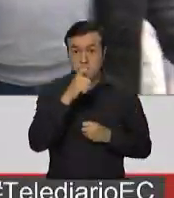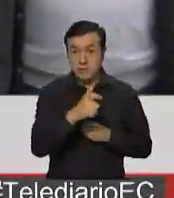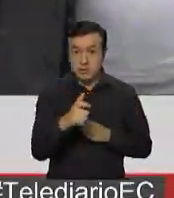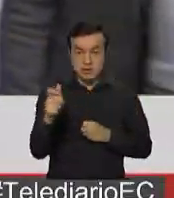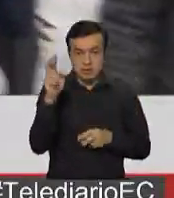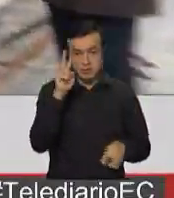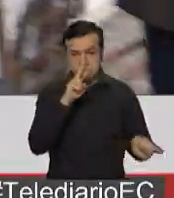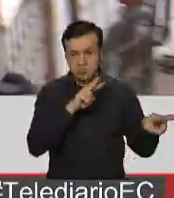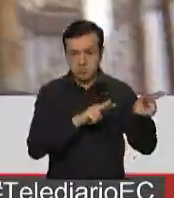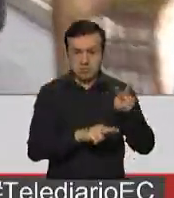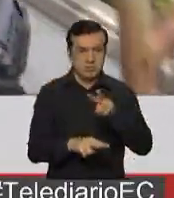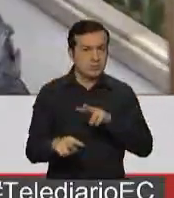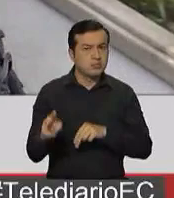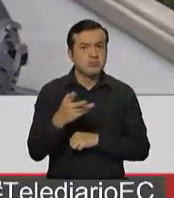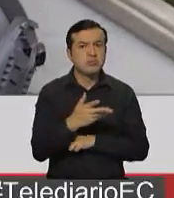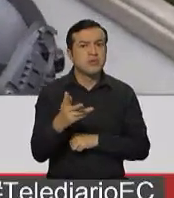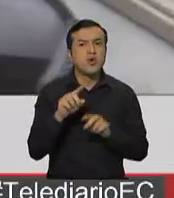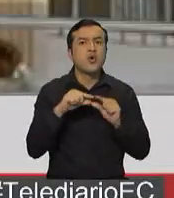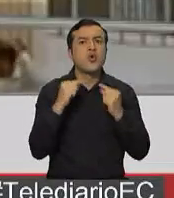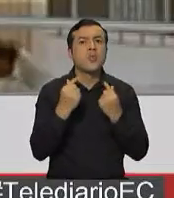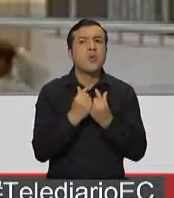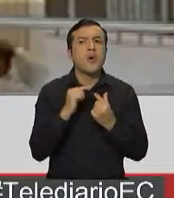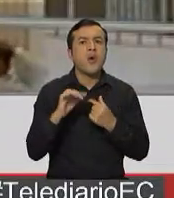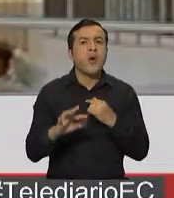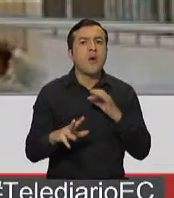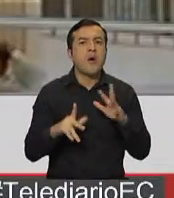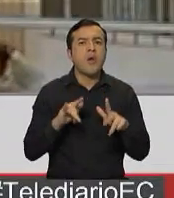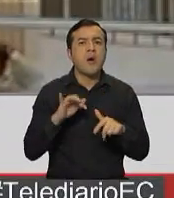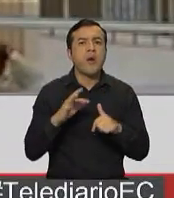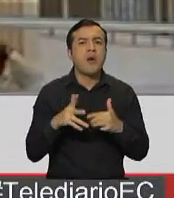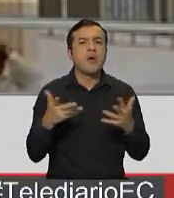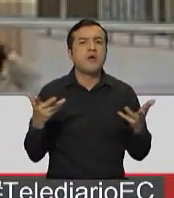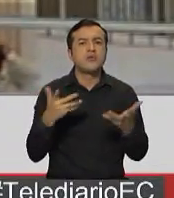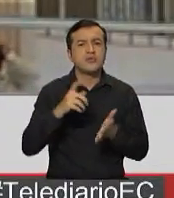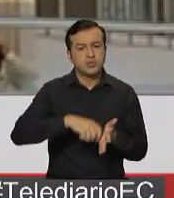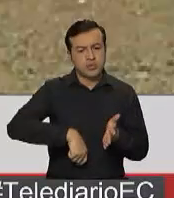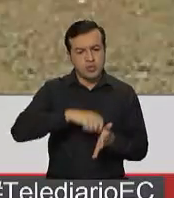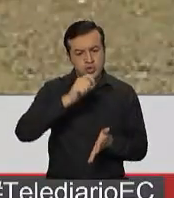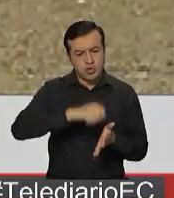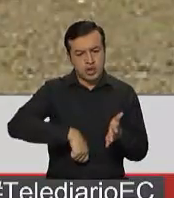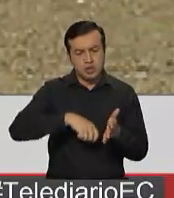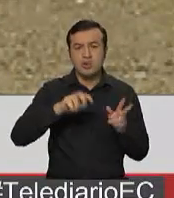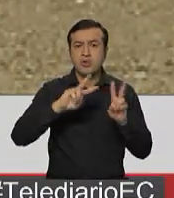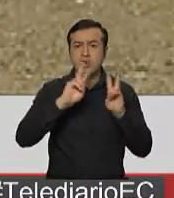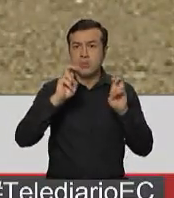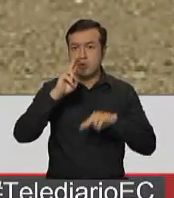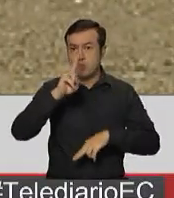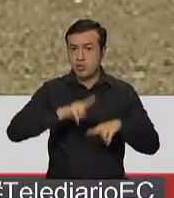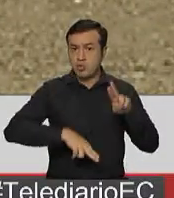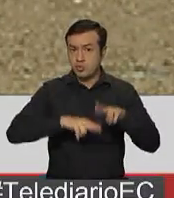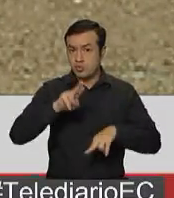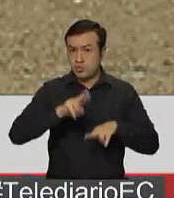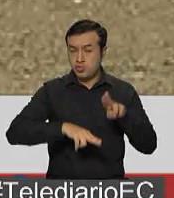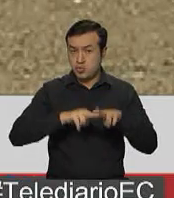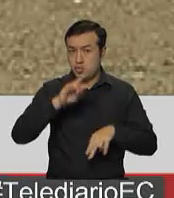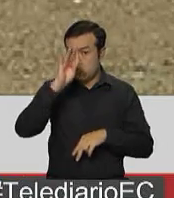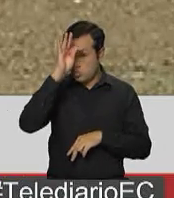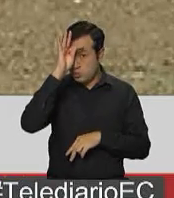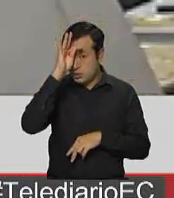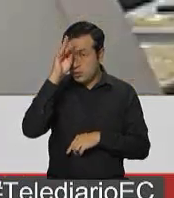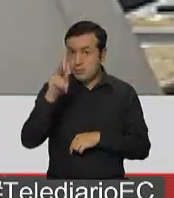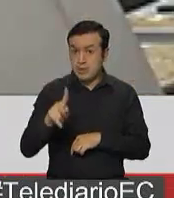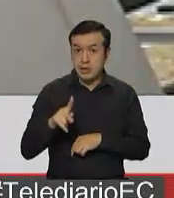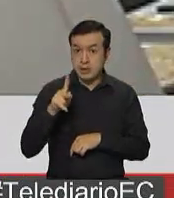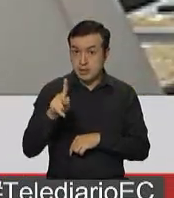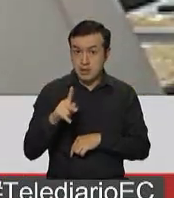la pista de una supuesta red de corrupción tejida alrededor del contrato para la construcción del Hospital de Pedernales, y tomó mayor fuerza